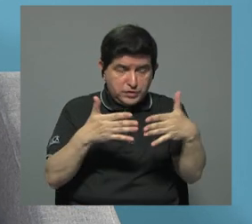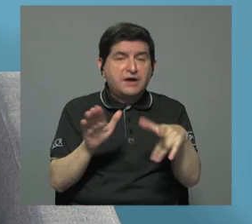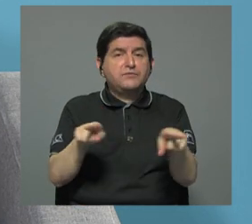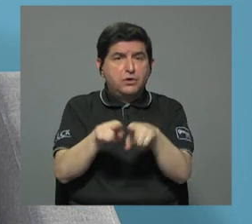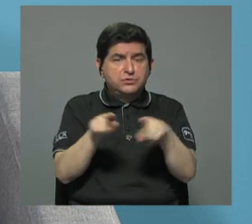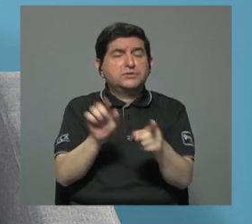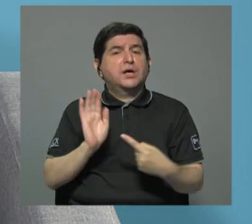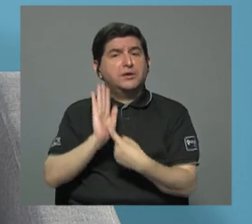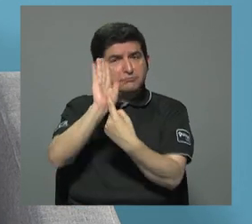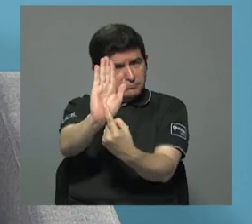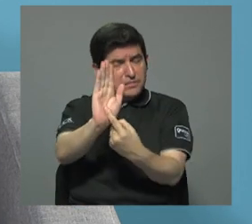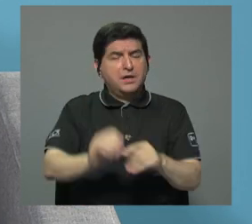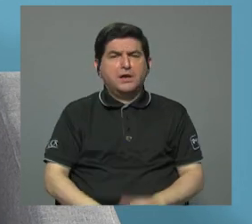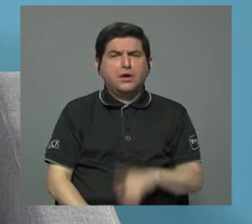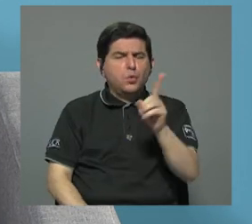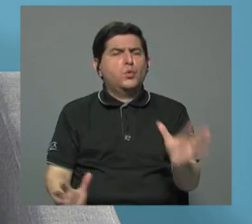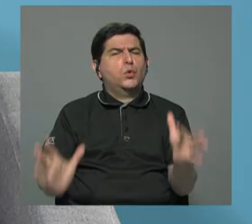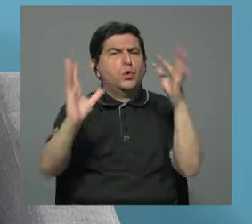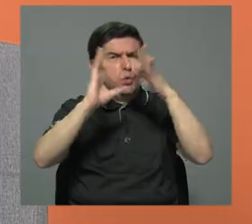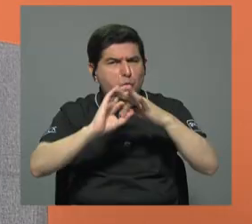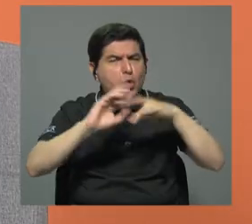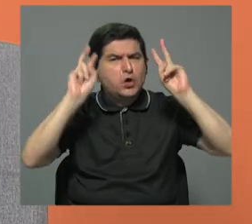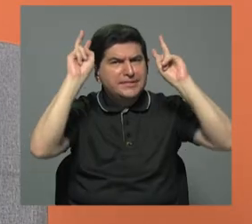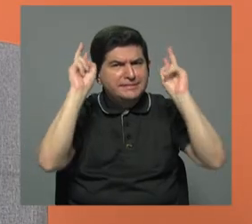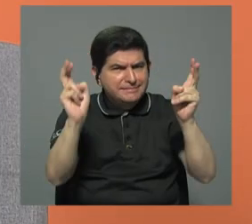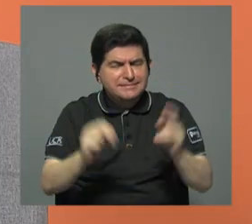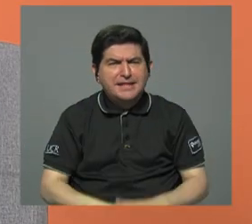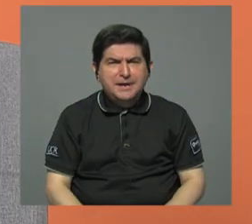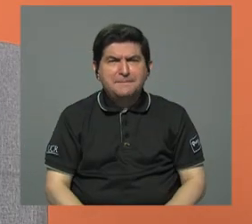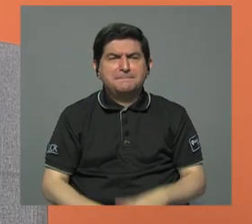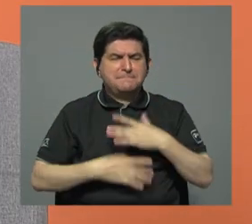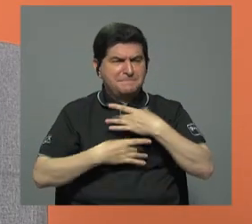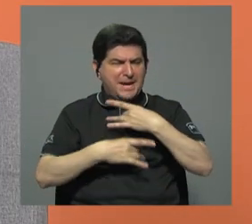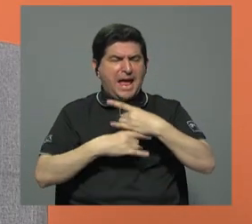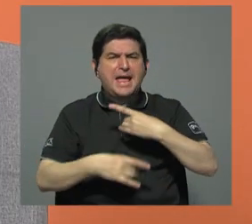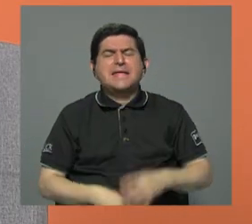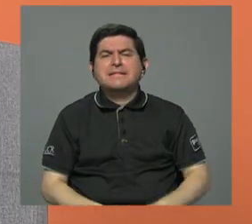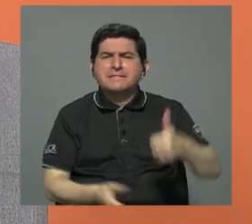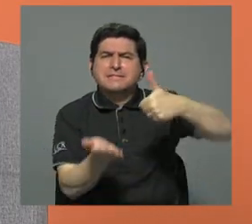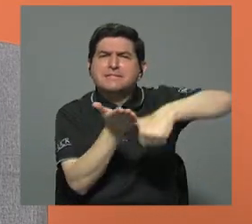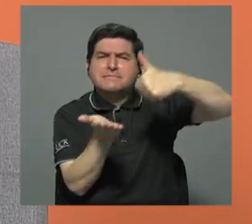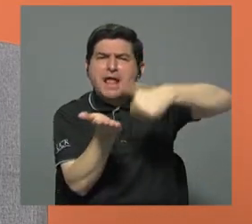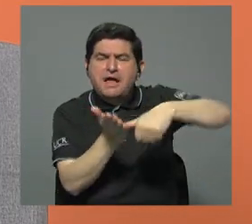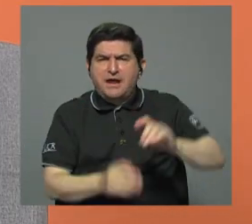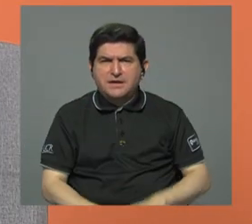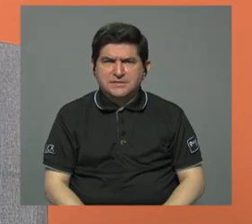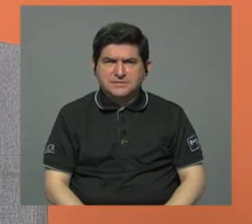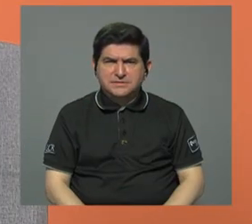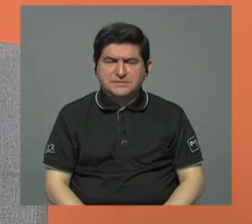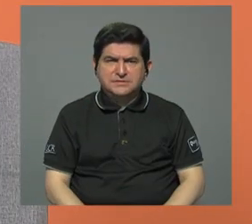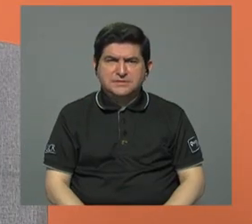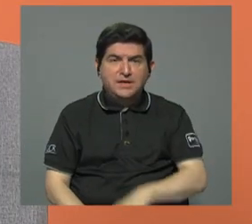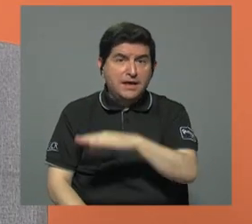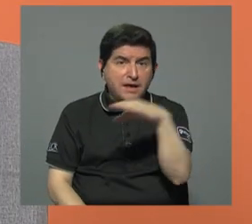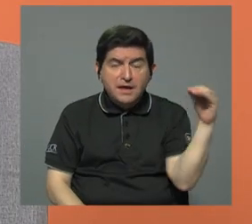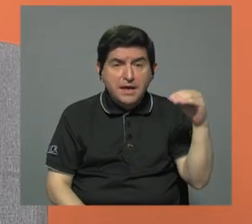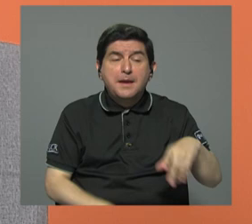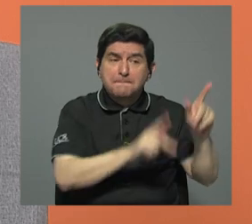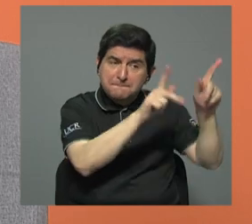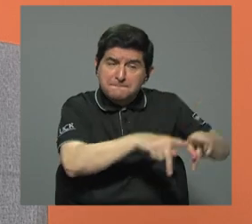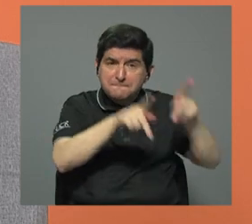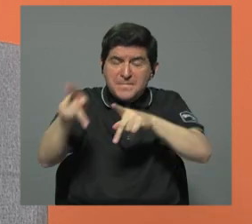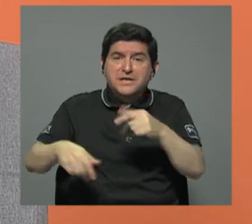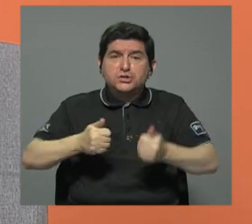también para analizar. Hay uno que es relacionado con el tema de la intención de voto, efectivamente, sobre cómo es que las